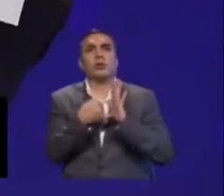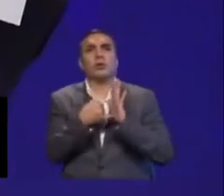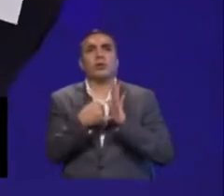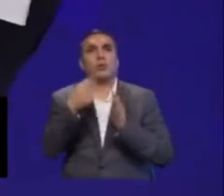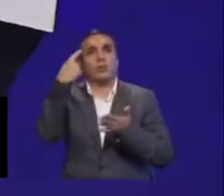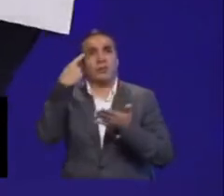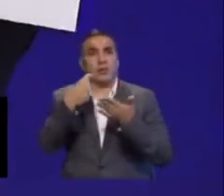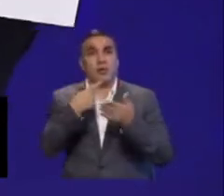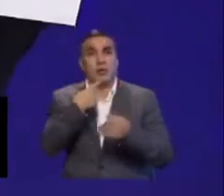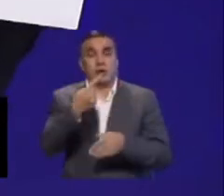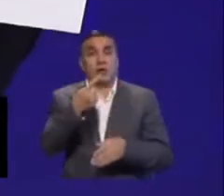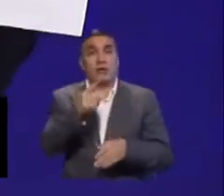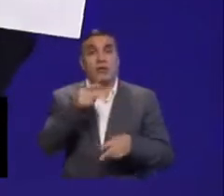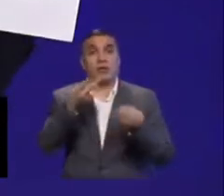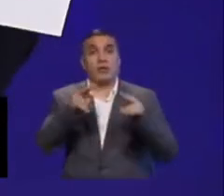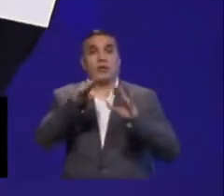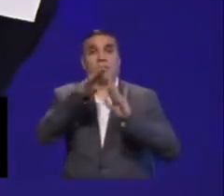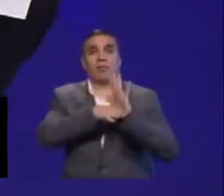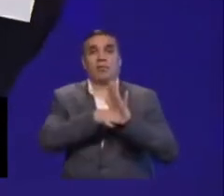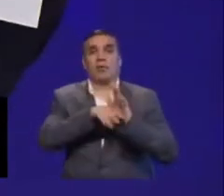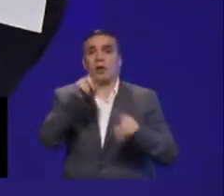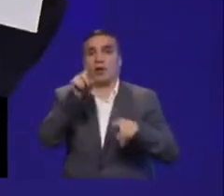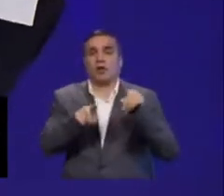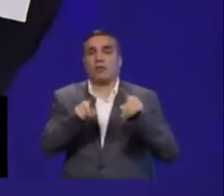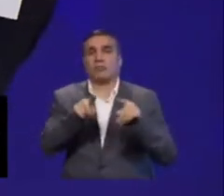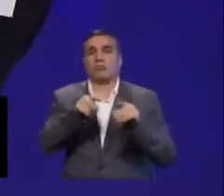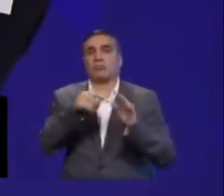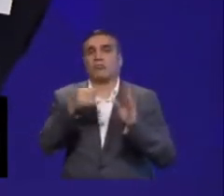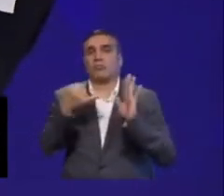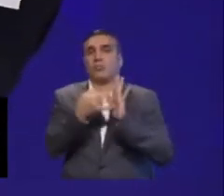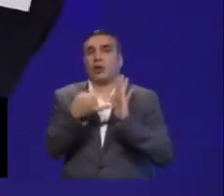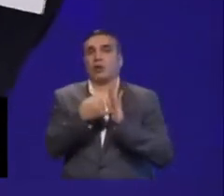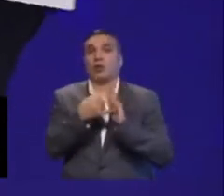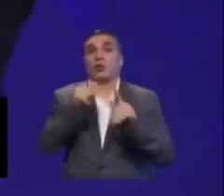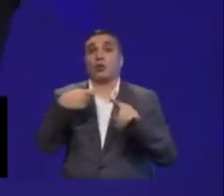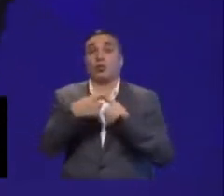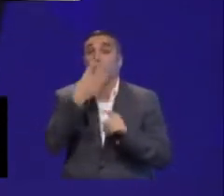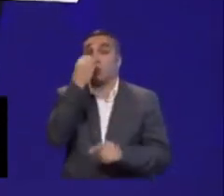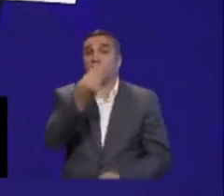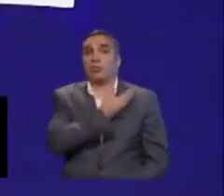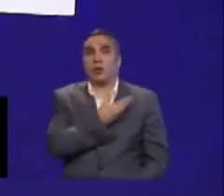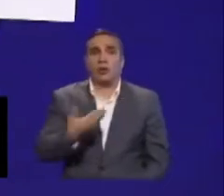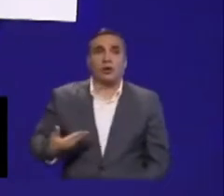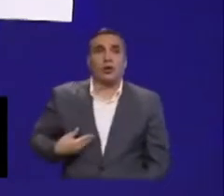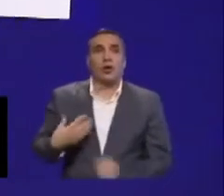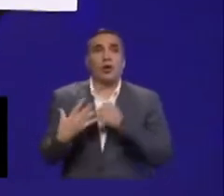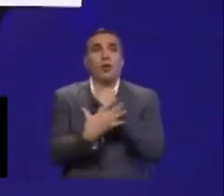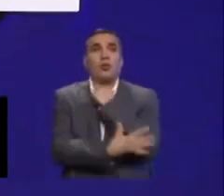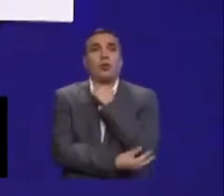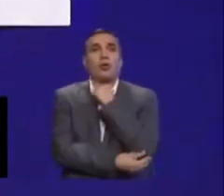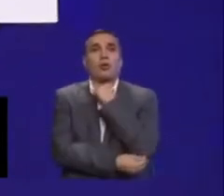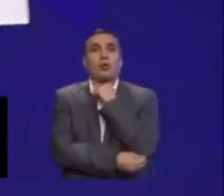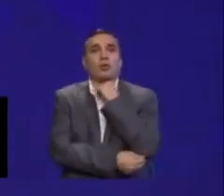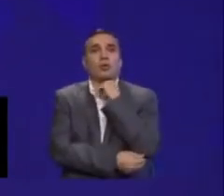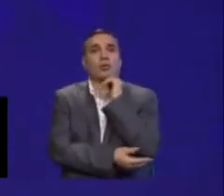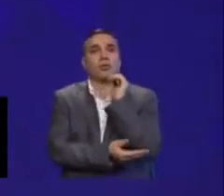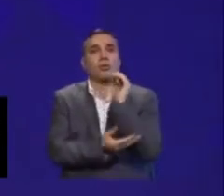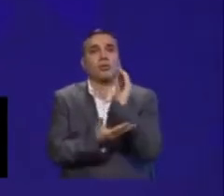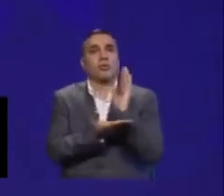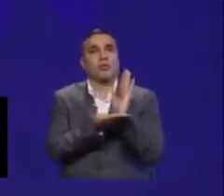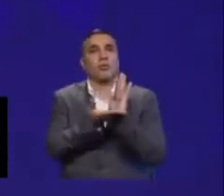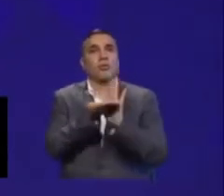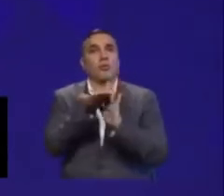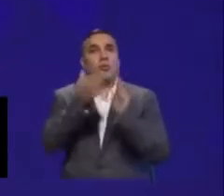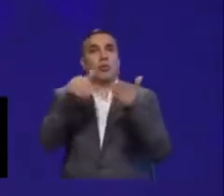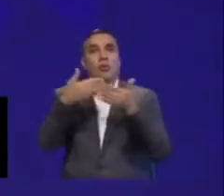ser exactos, hasta se bajó unos pocos impuestos. Cuando Lucio era presidente, la pobreza cayó más rápido que en toda la historia del